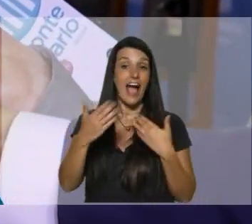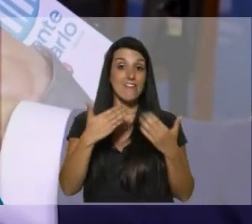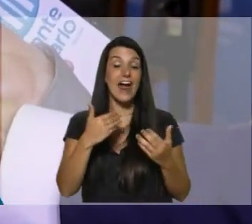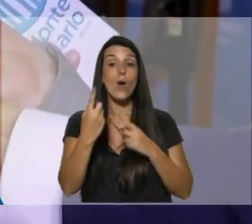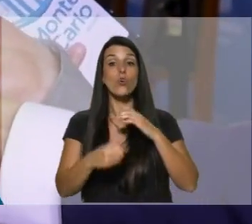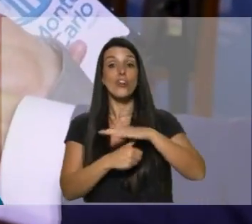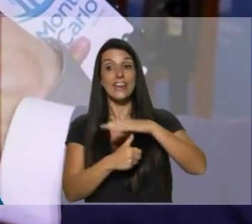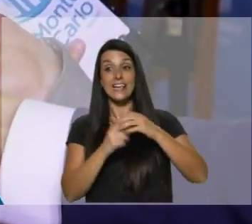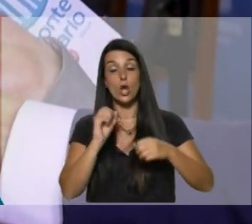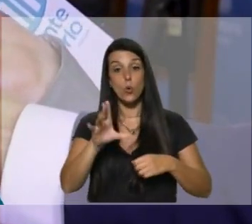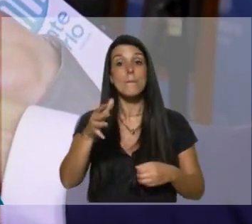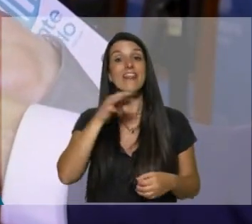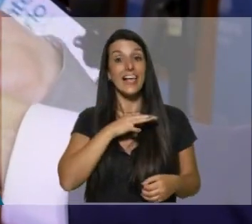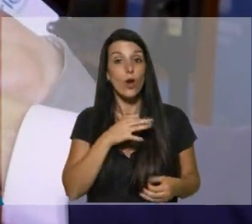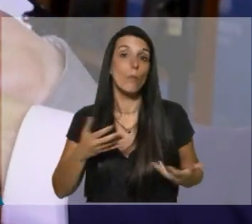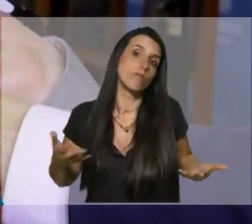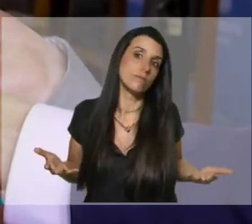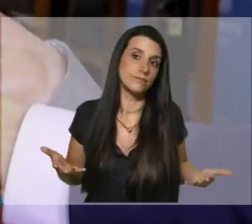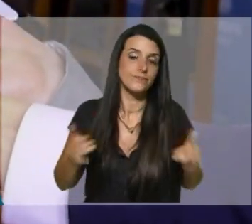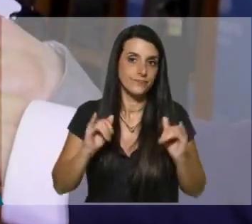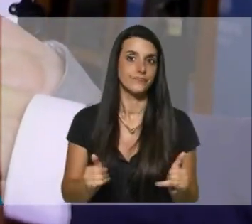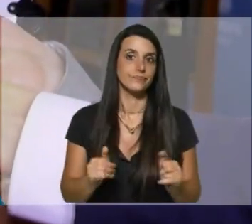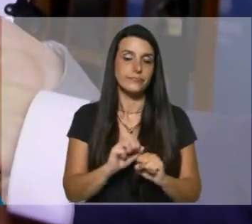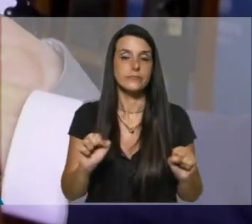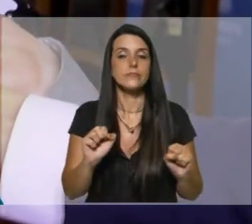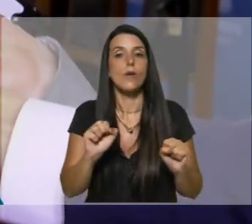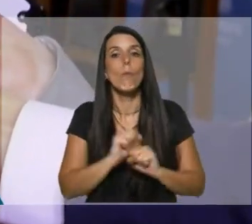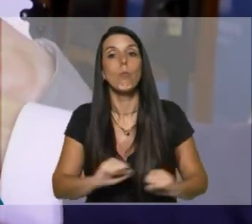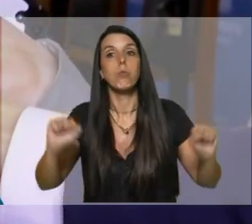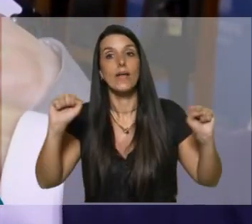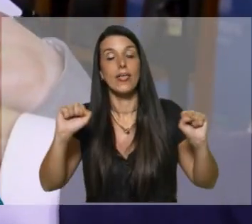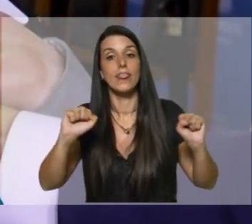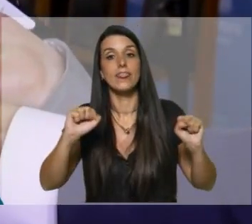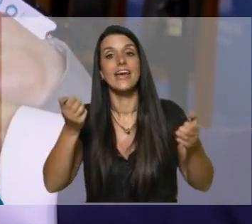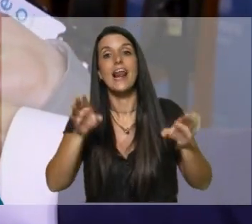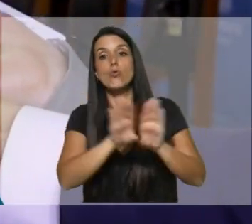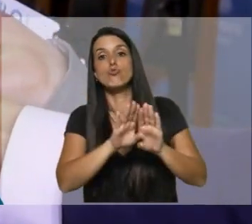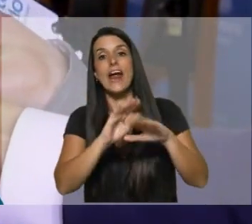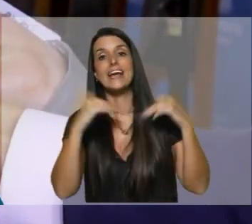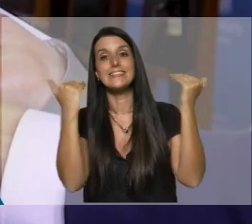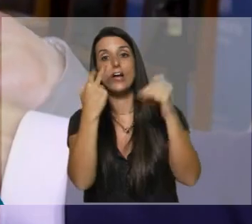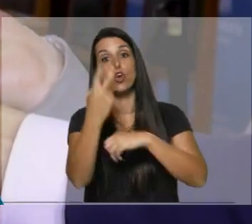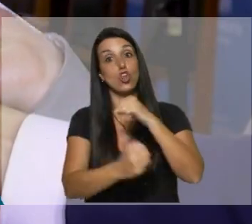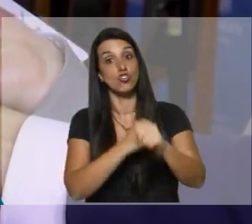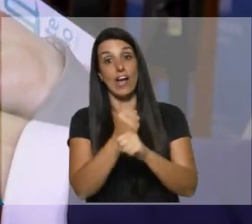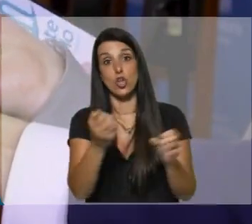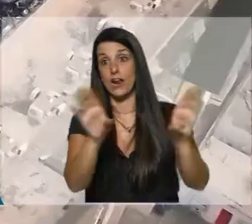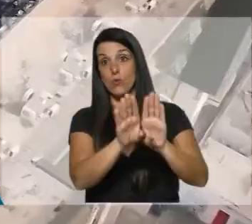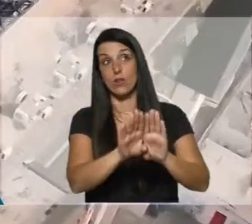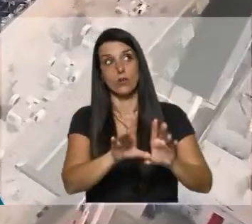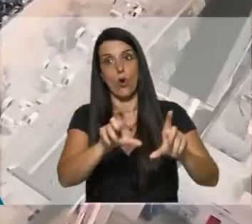varios dirigentes de los clubes, lo que me manifestaron era que, bueno, que había una disposición de la posibilidad de clausurar los estadios hasta por 2 años. Obviamente que